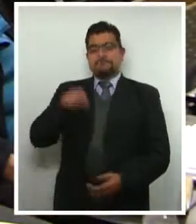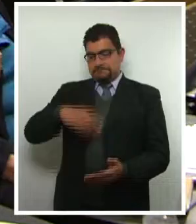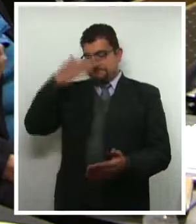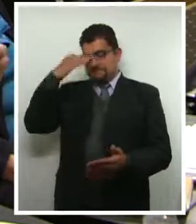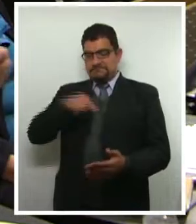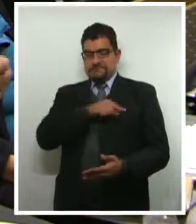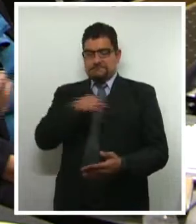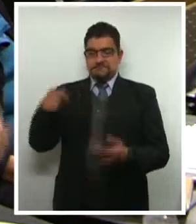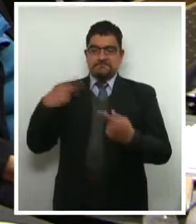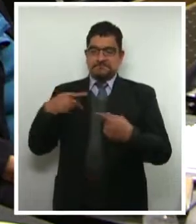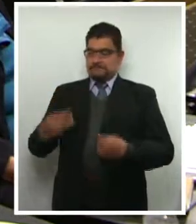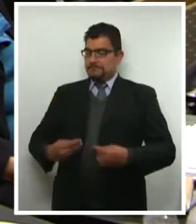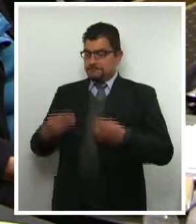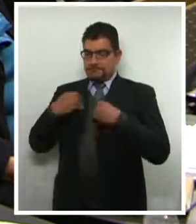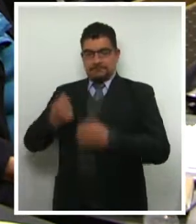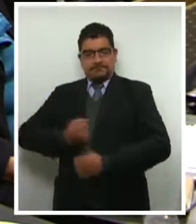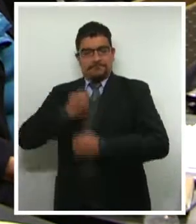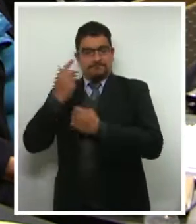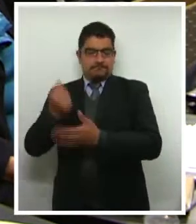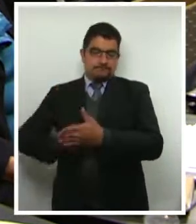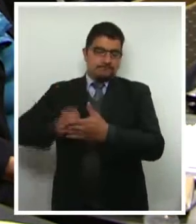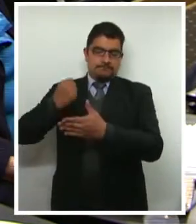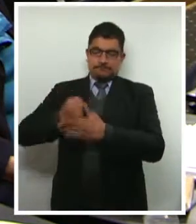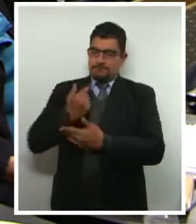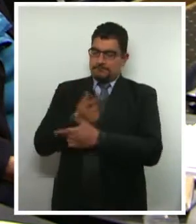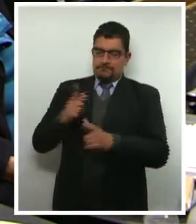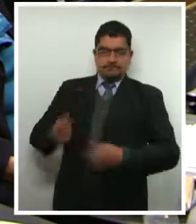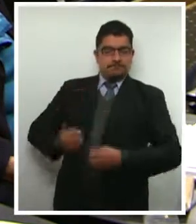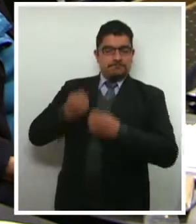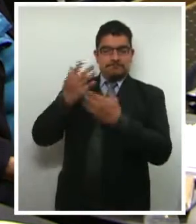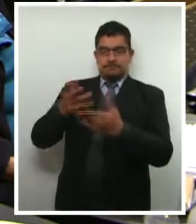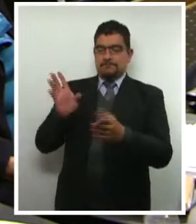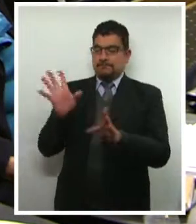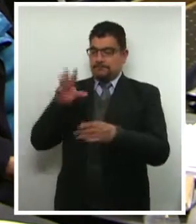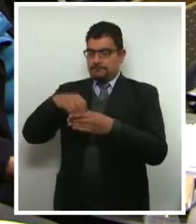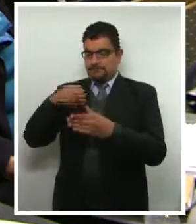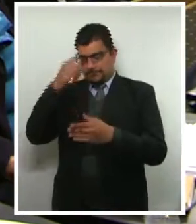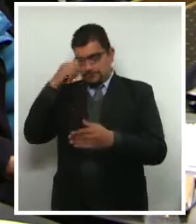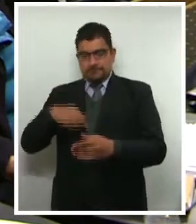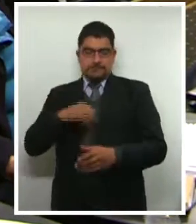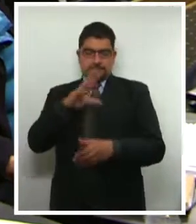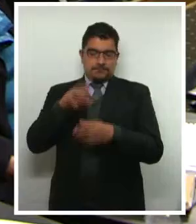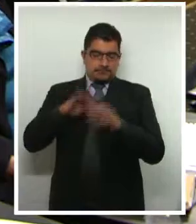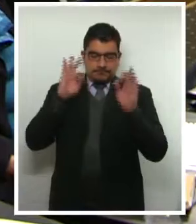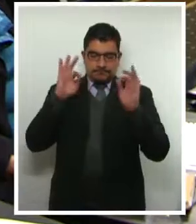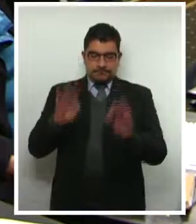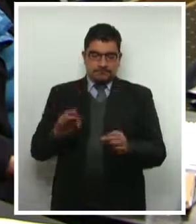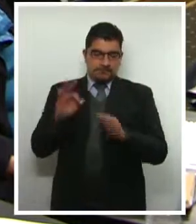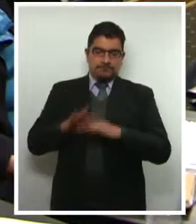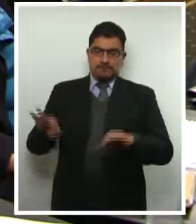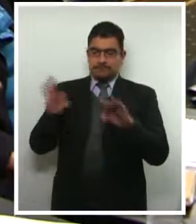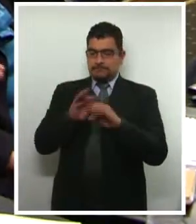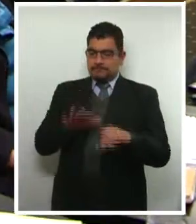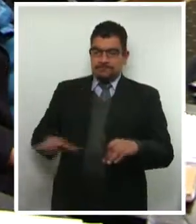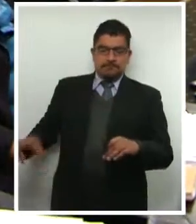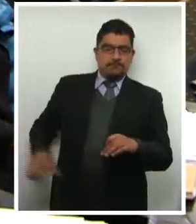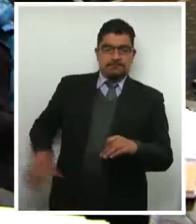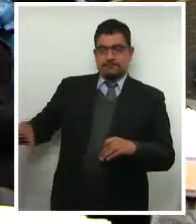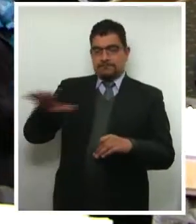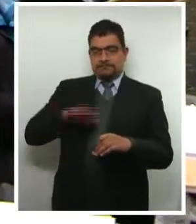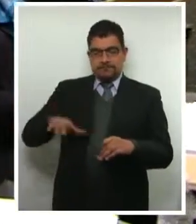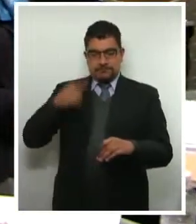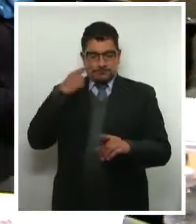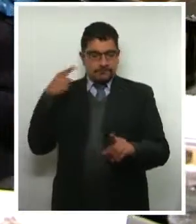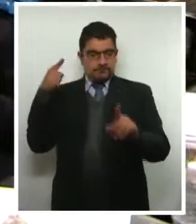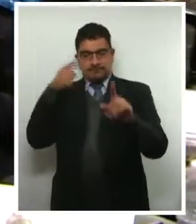libre manifestación de las ideas como un elemento integrador y esencial del orden democrático. Busca